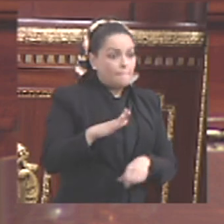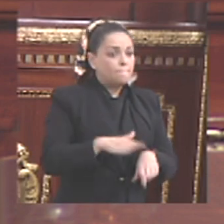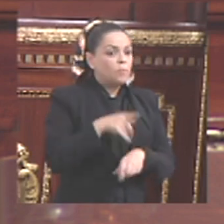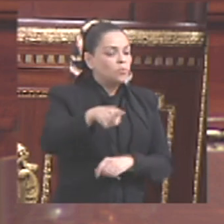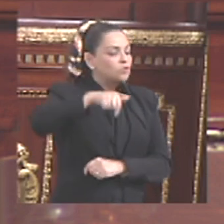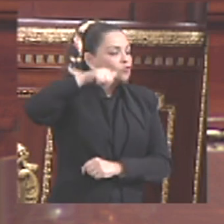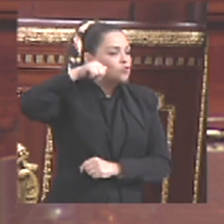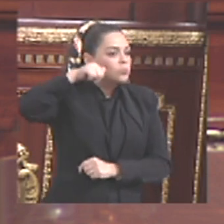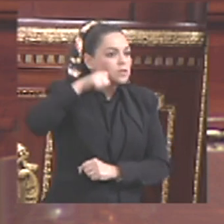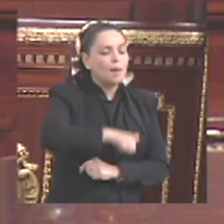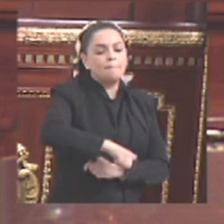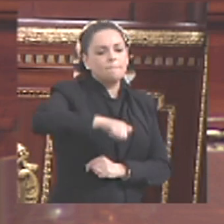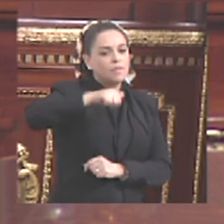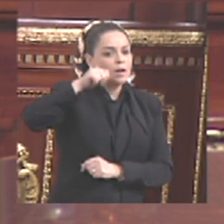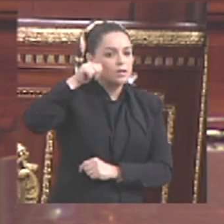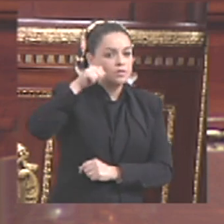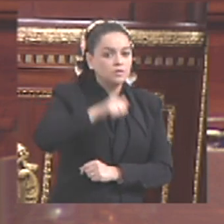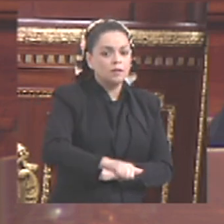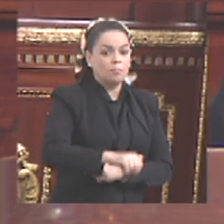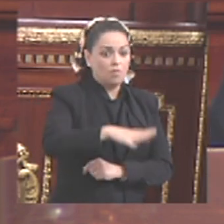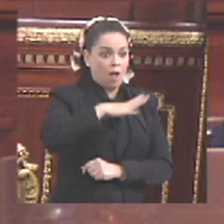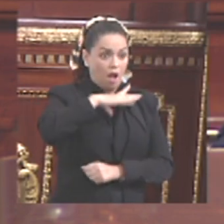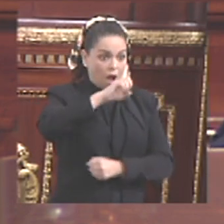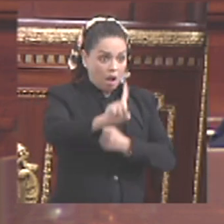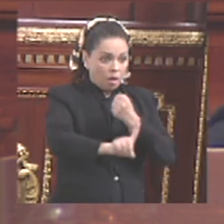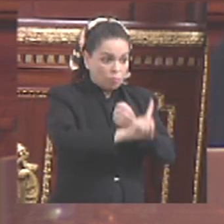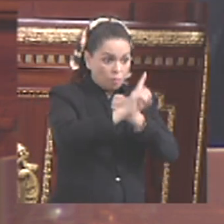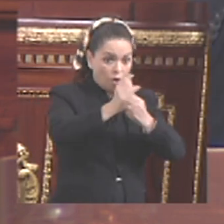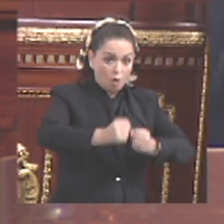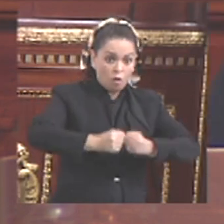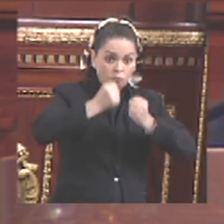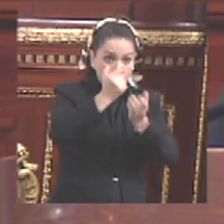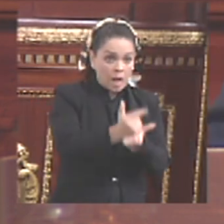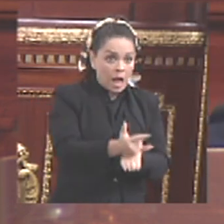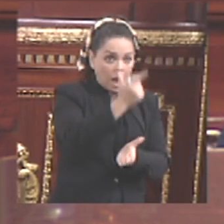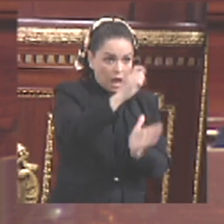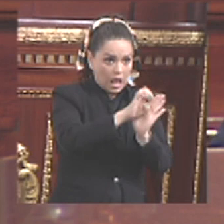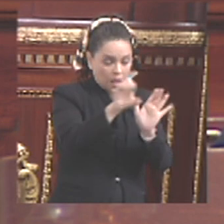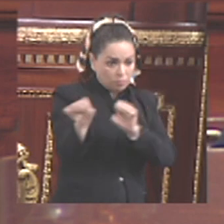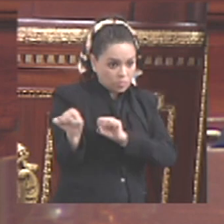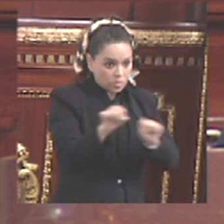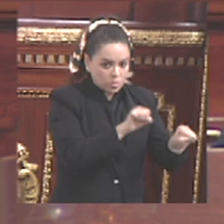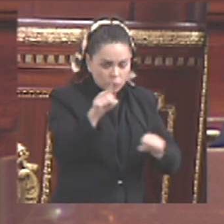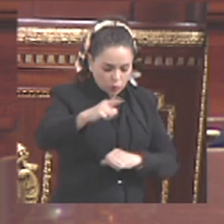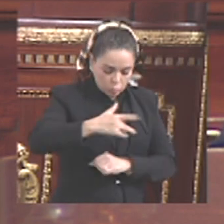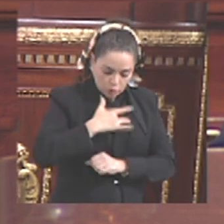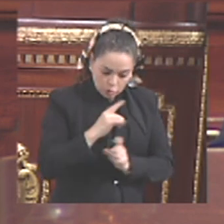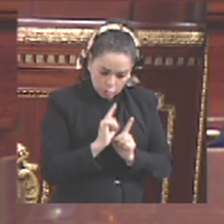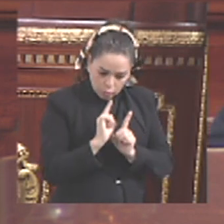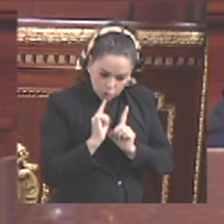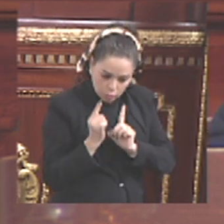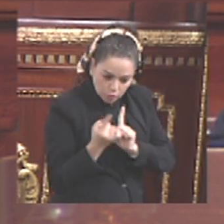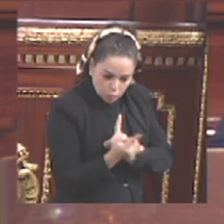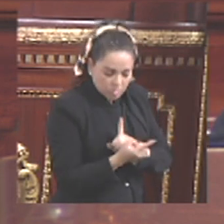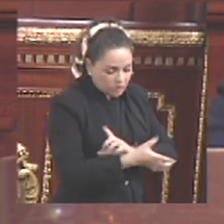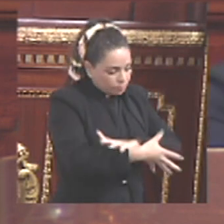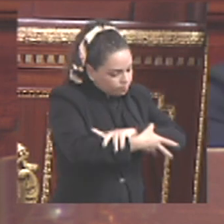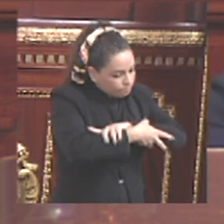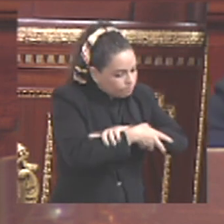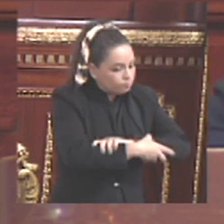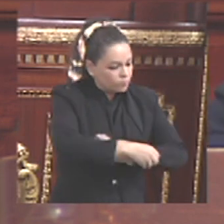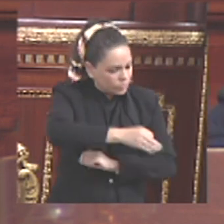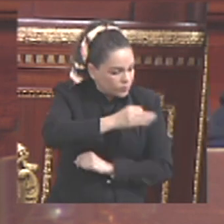han demostrado una atención solidaria, empática y siempre dispuestos a atender